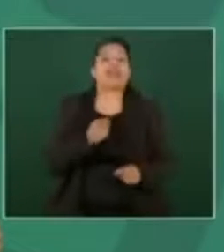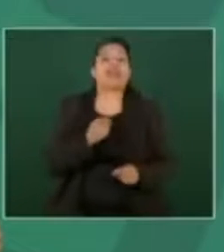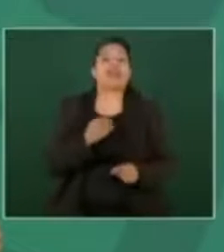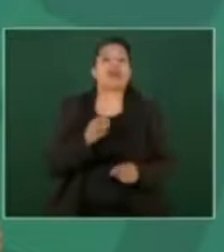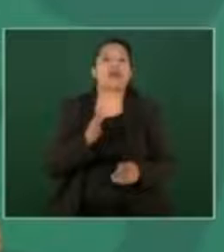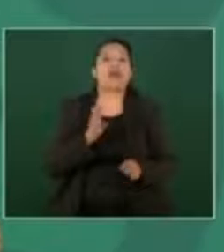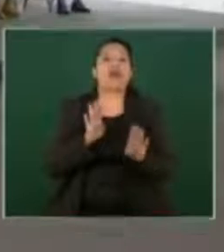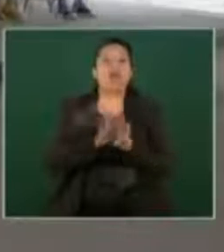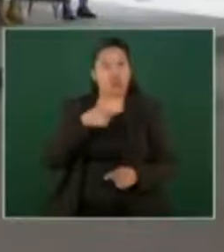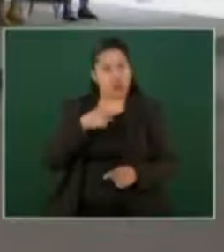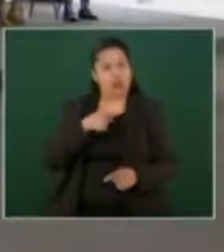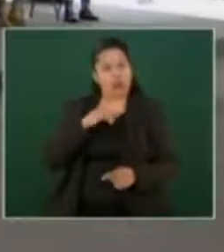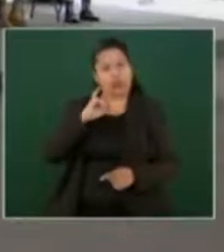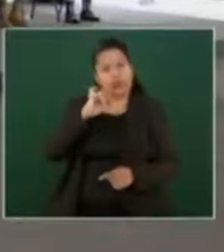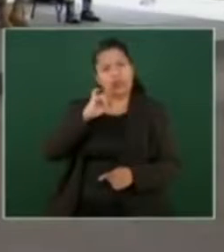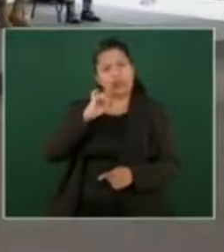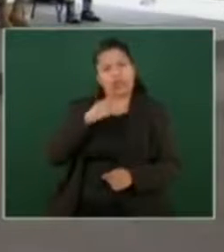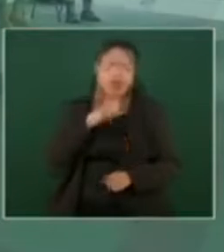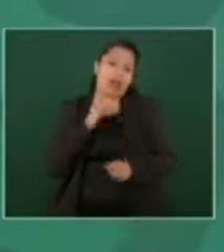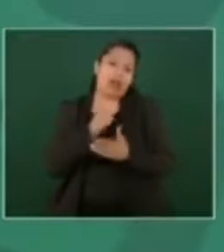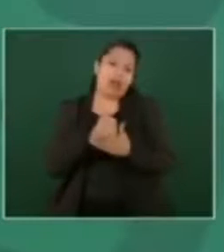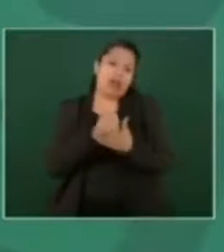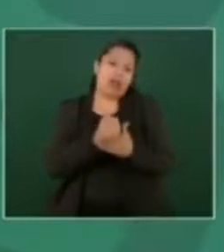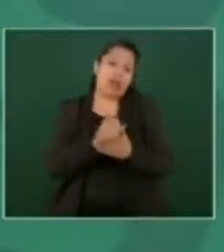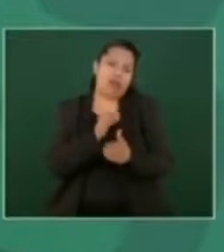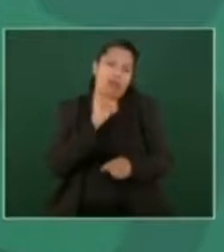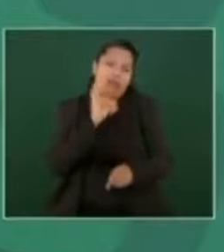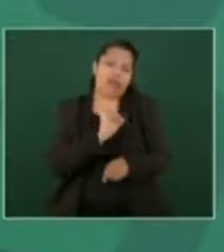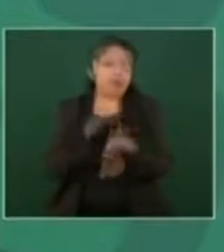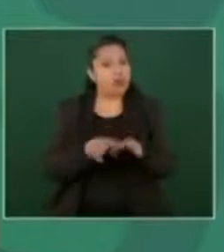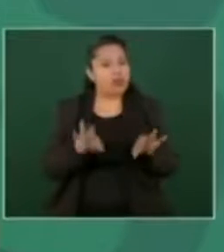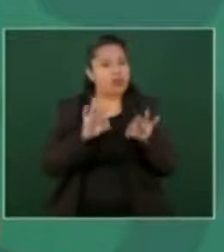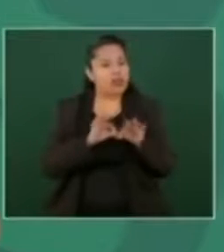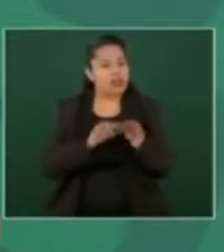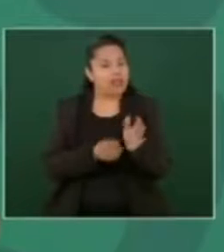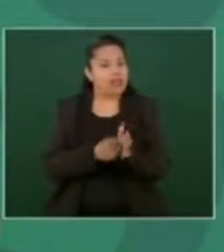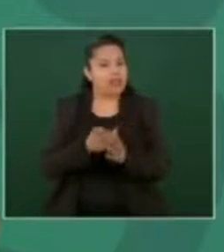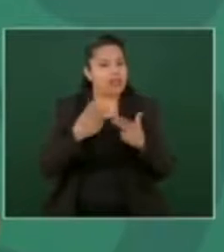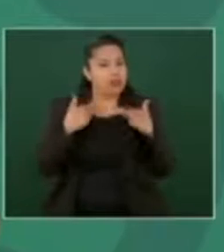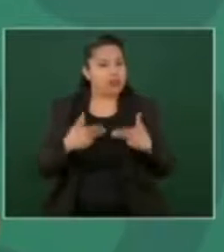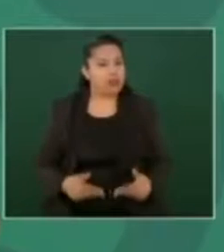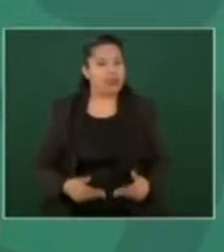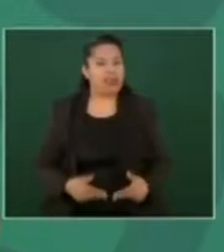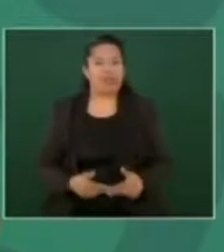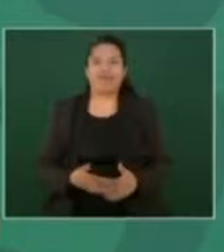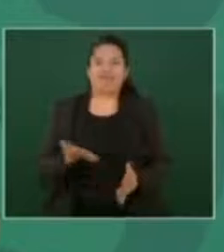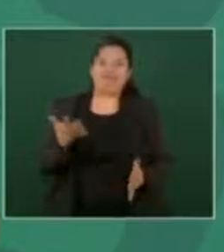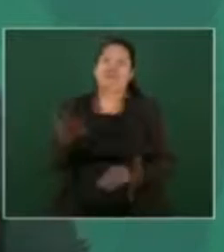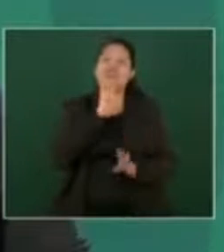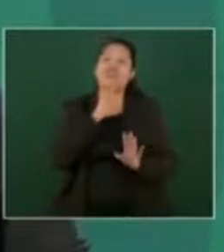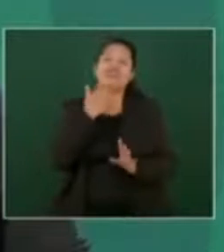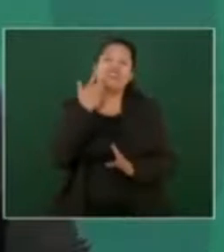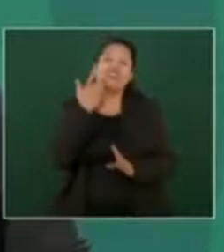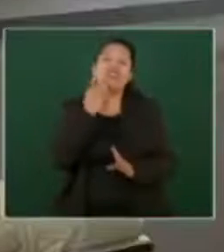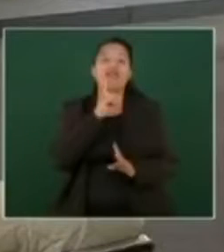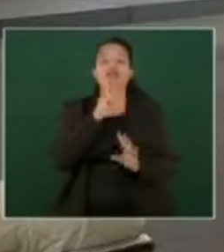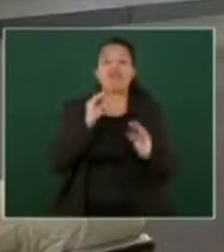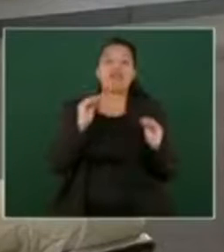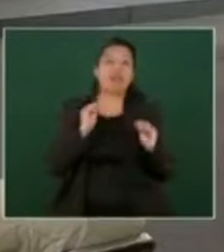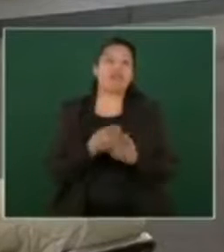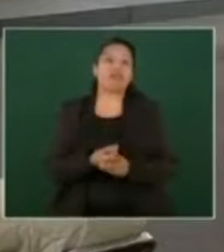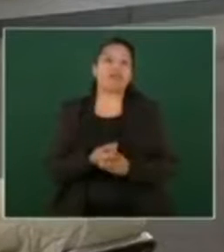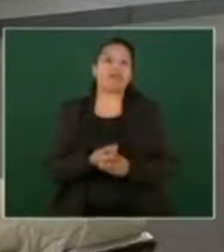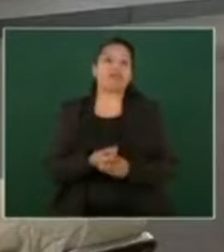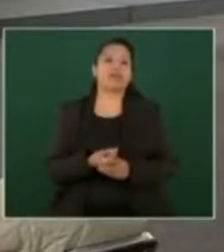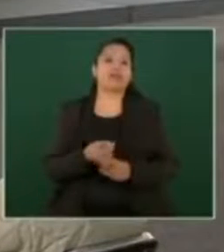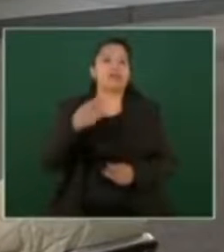de la justicia, defensores de los derechos humanos. Son unos reverendos farsantes. Presidente, insistir